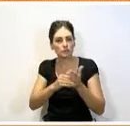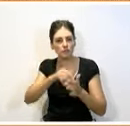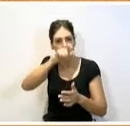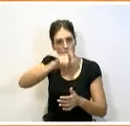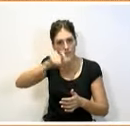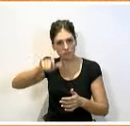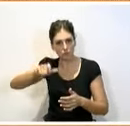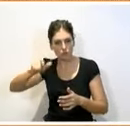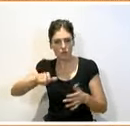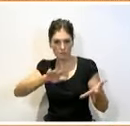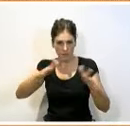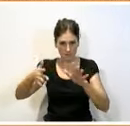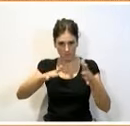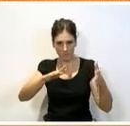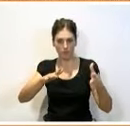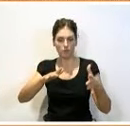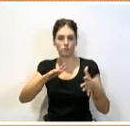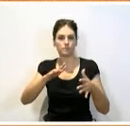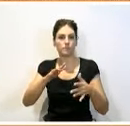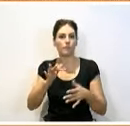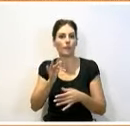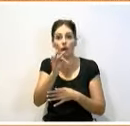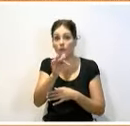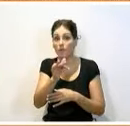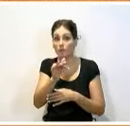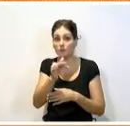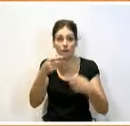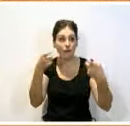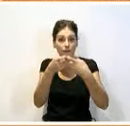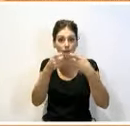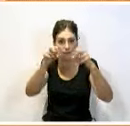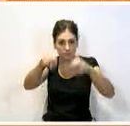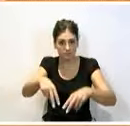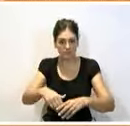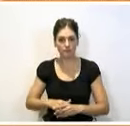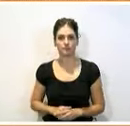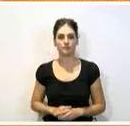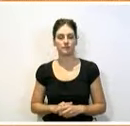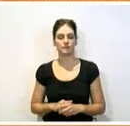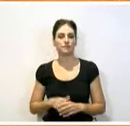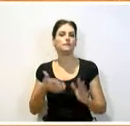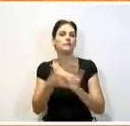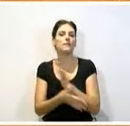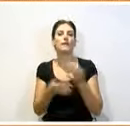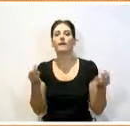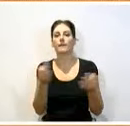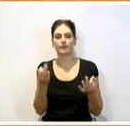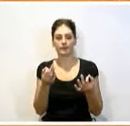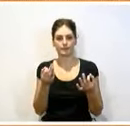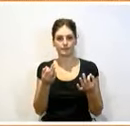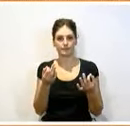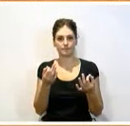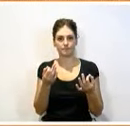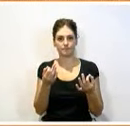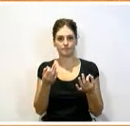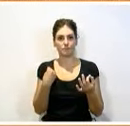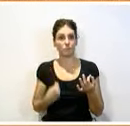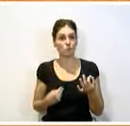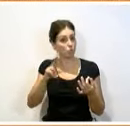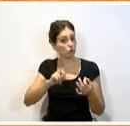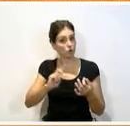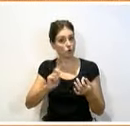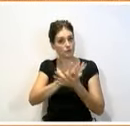personas aproximadamente, y en la que además no hubo guerra. Con esto quiero decir que no es lo mismo, evidentemente,